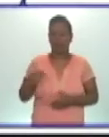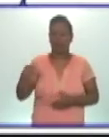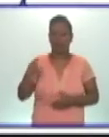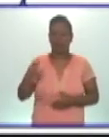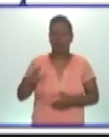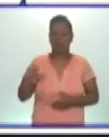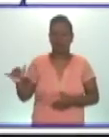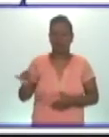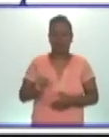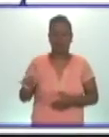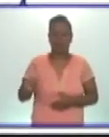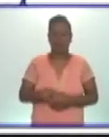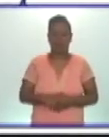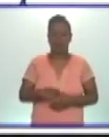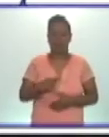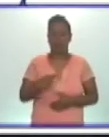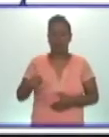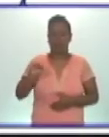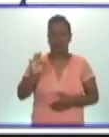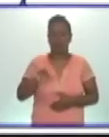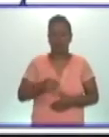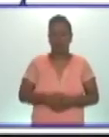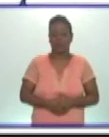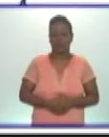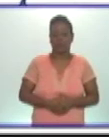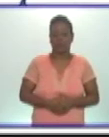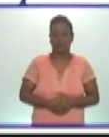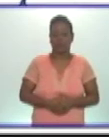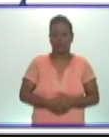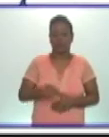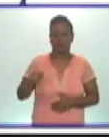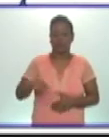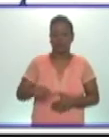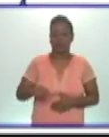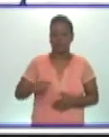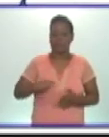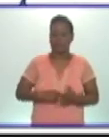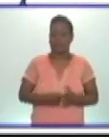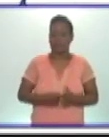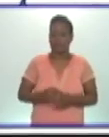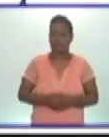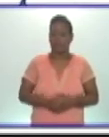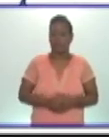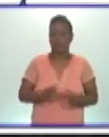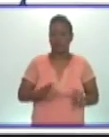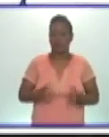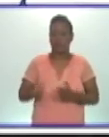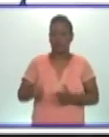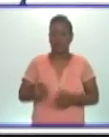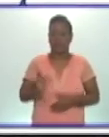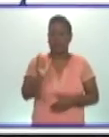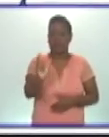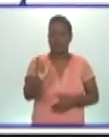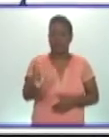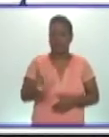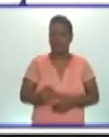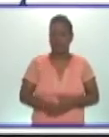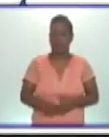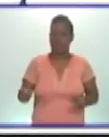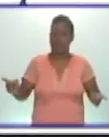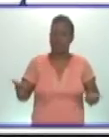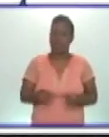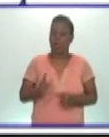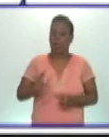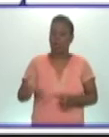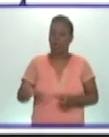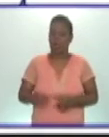es igual a menos 8. Y ahora multiplicamos las partes literales agrupando variables